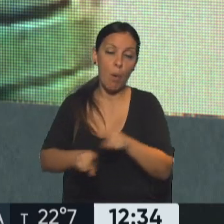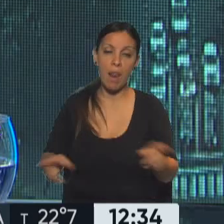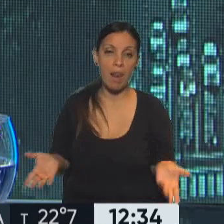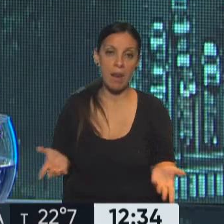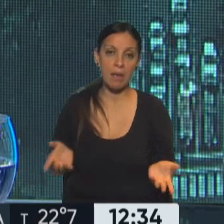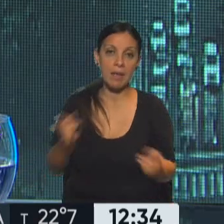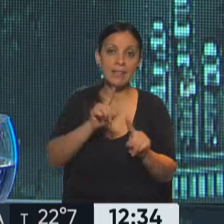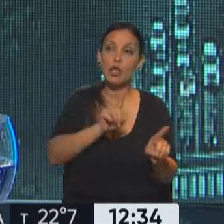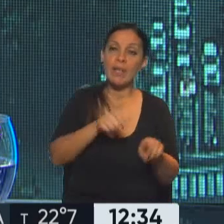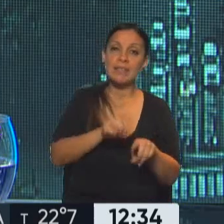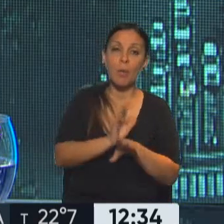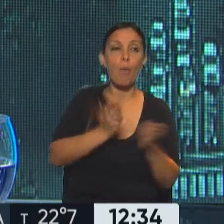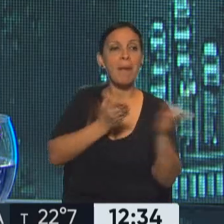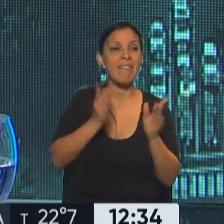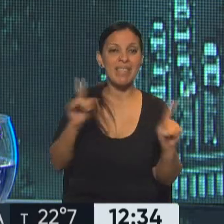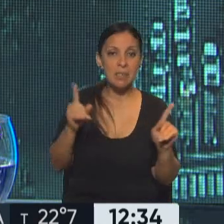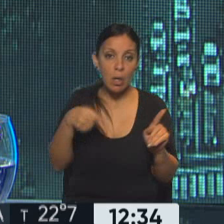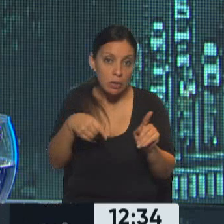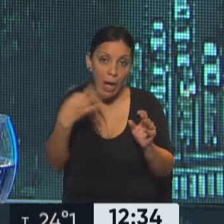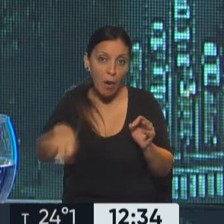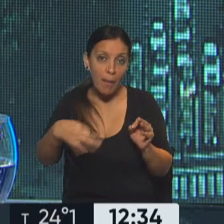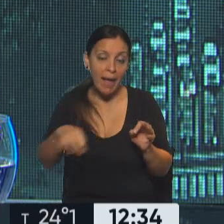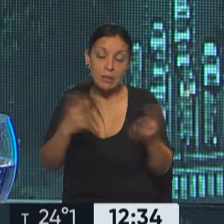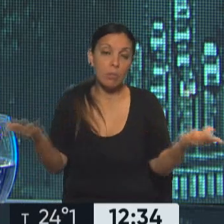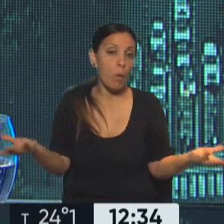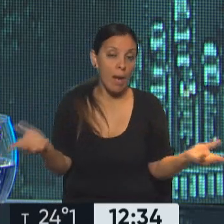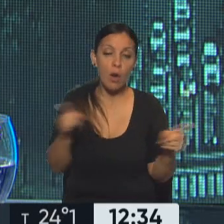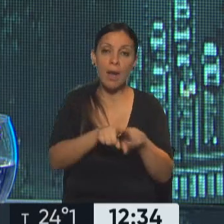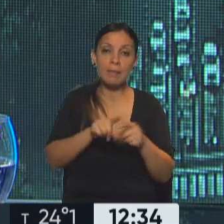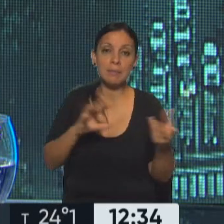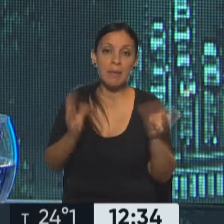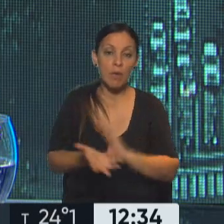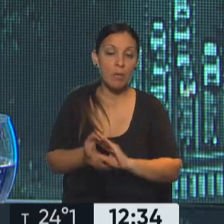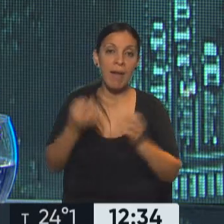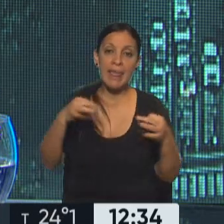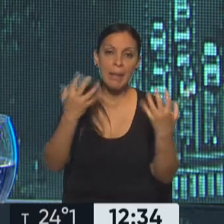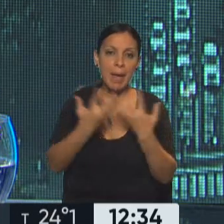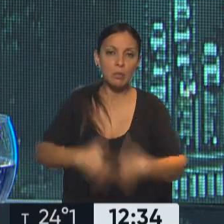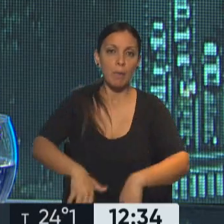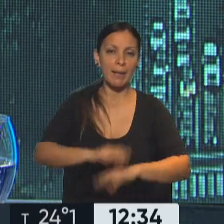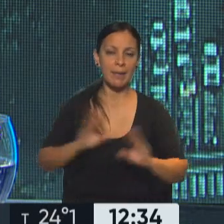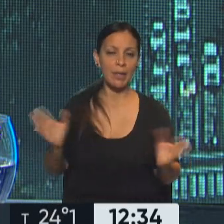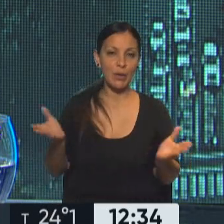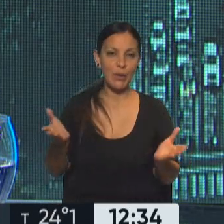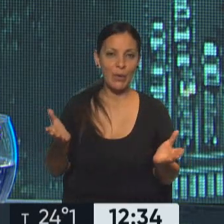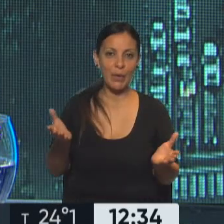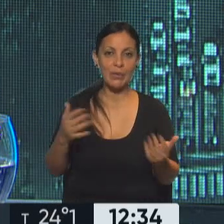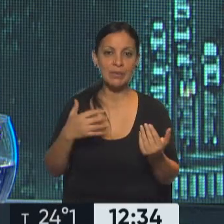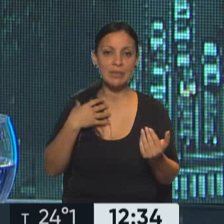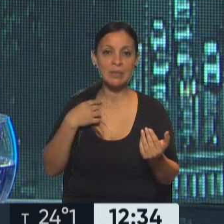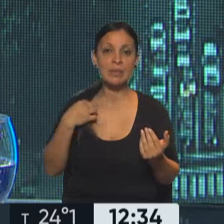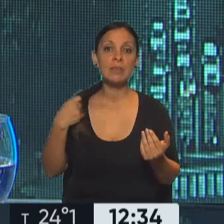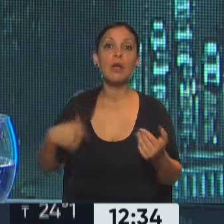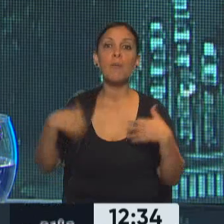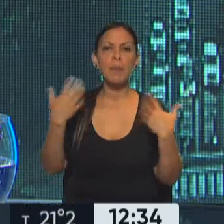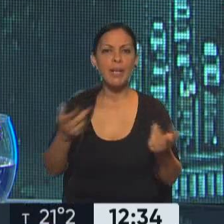un tributo, esto es una obligación que debe ser rutinaria, que no podría, por eso insisto en las formas